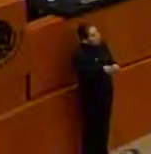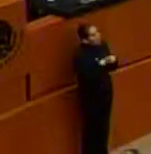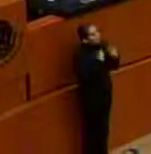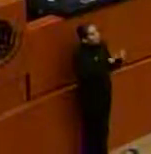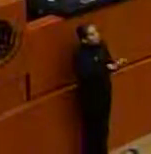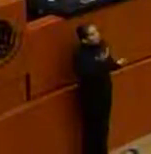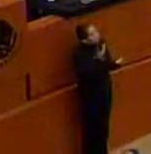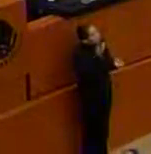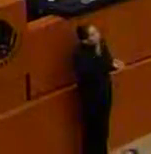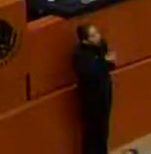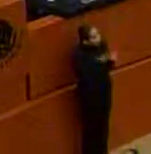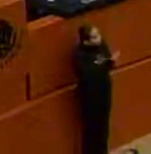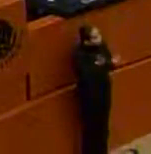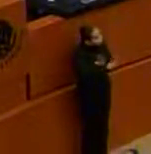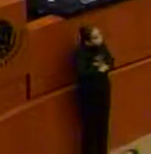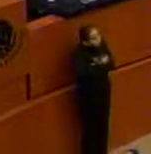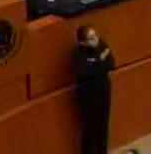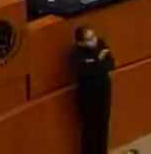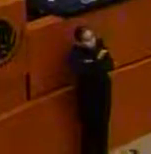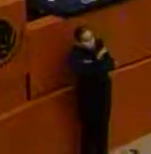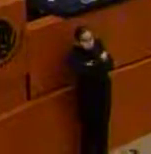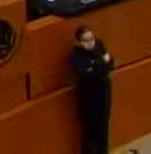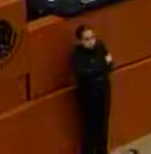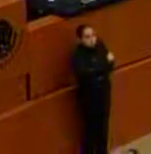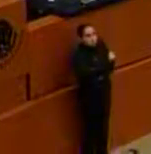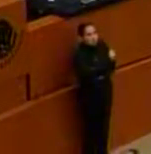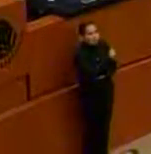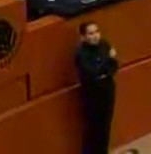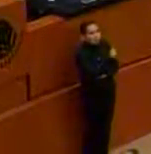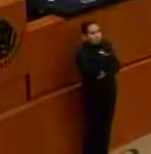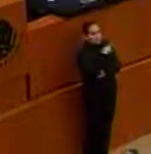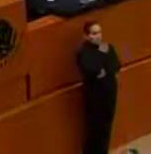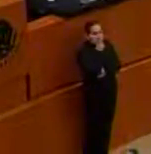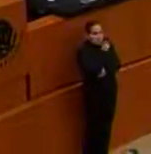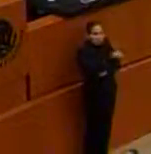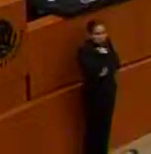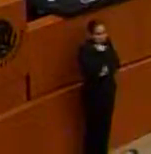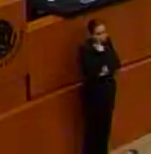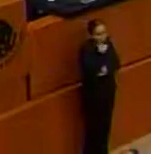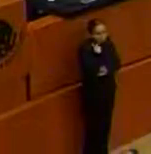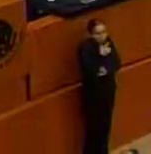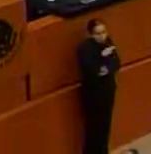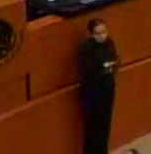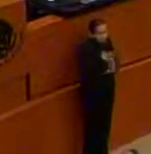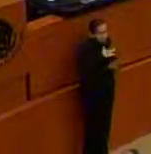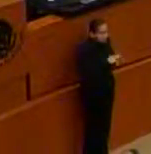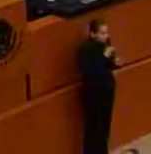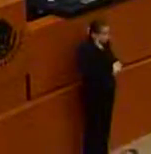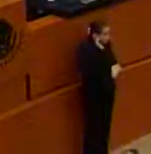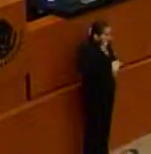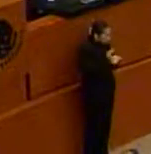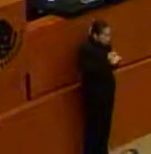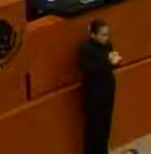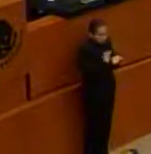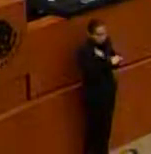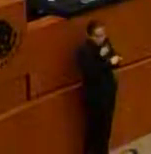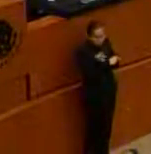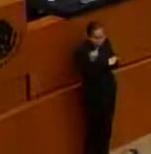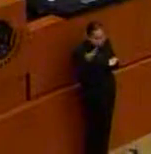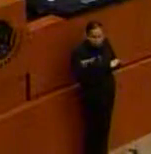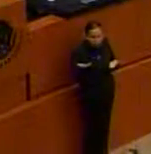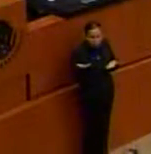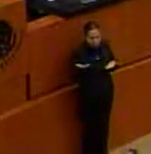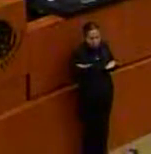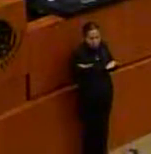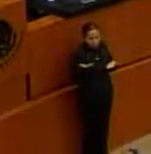a dar una renta básica que sea, según insisten, ligeramente menor a lo que